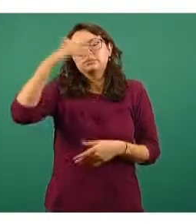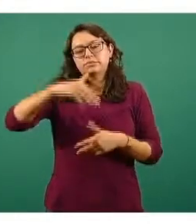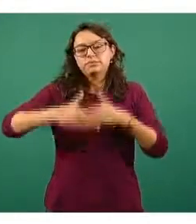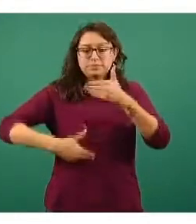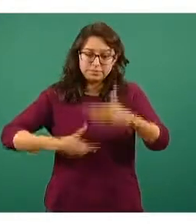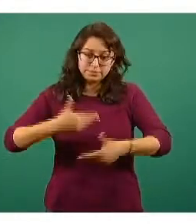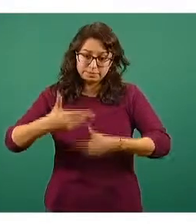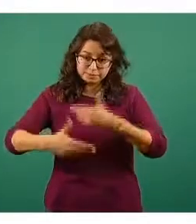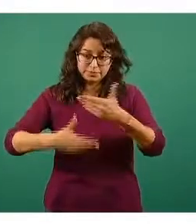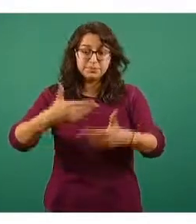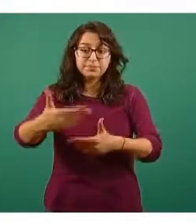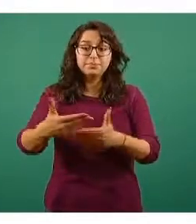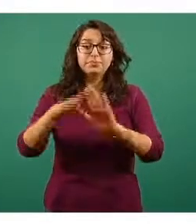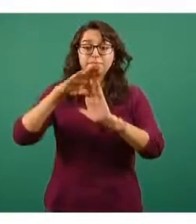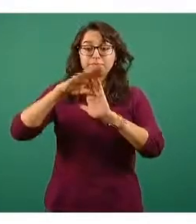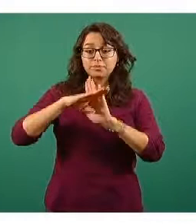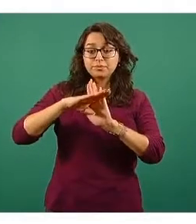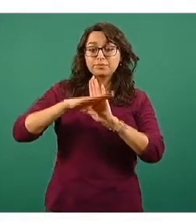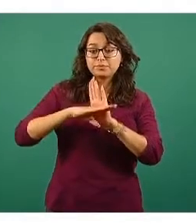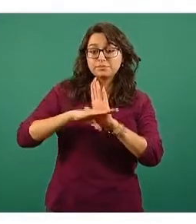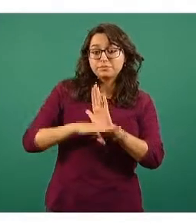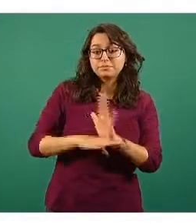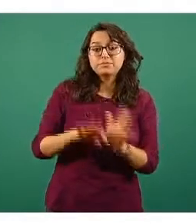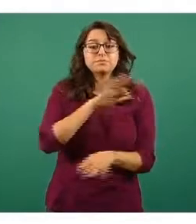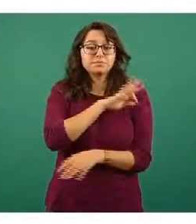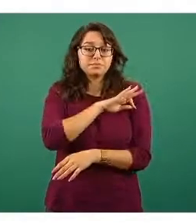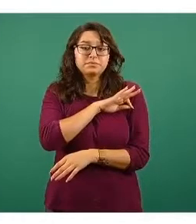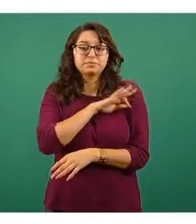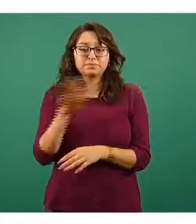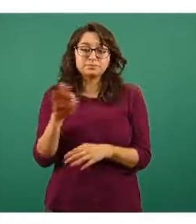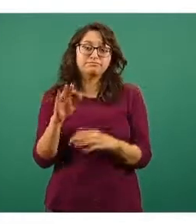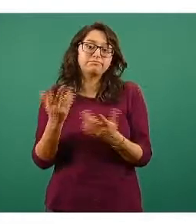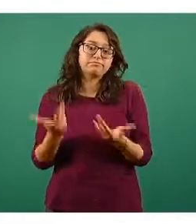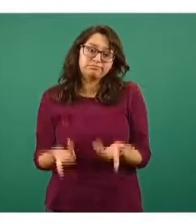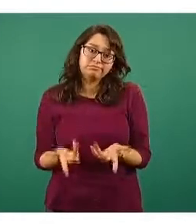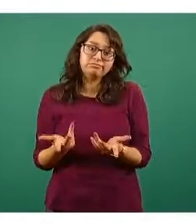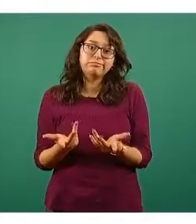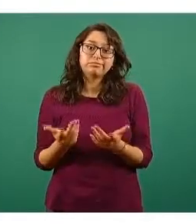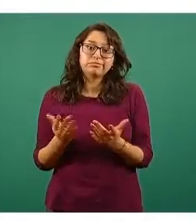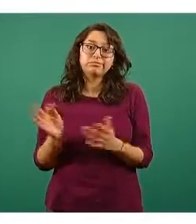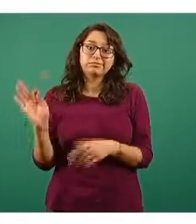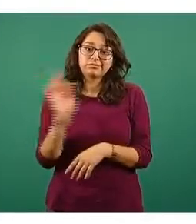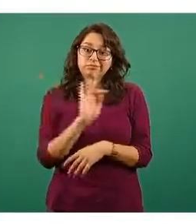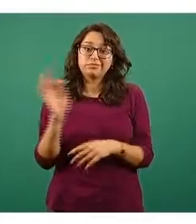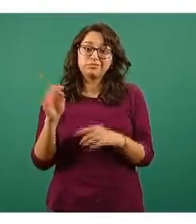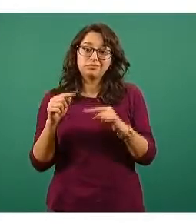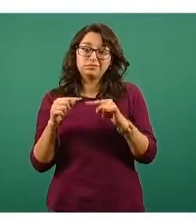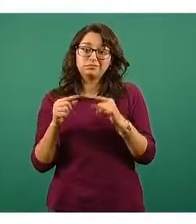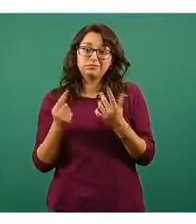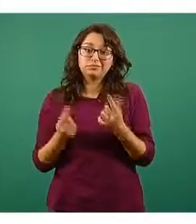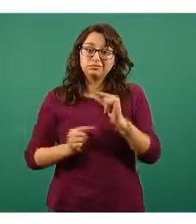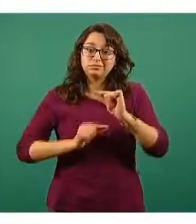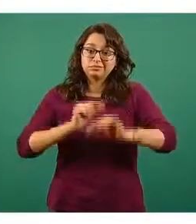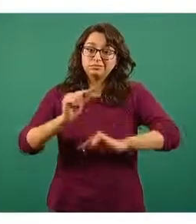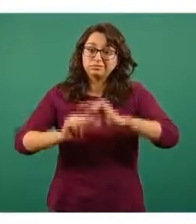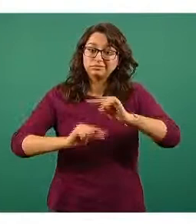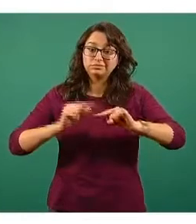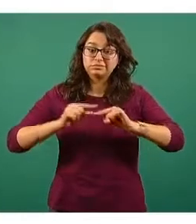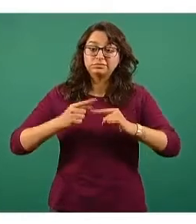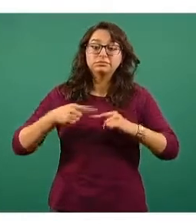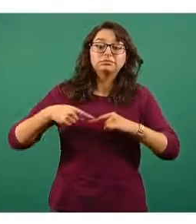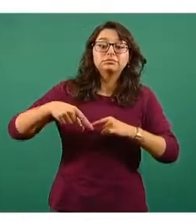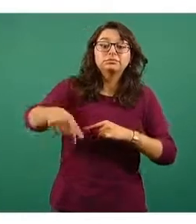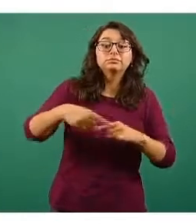días esta disminución podía decrecer, y estaremos realmente viendo de aquí al sábado qué tanto se mantiene